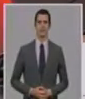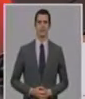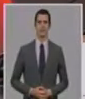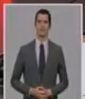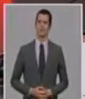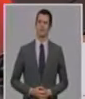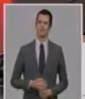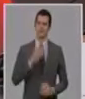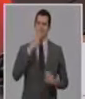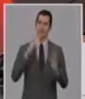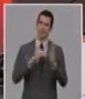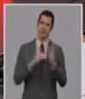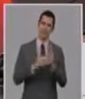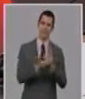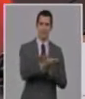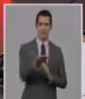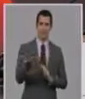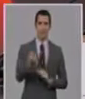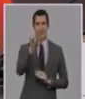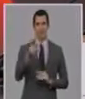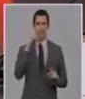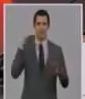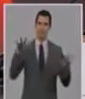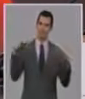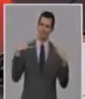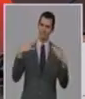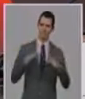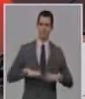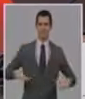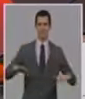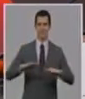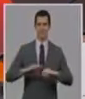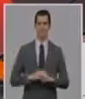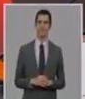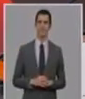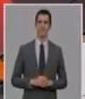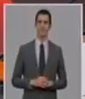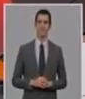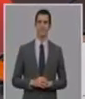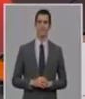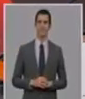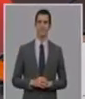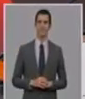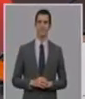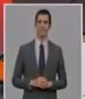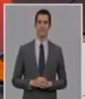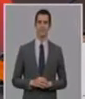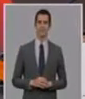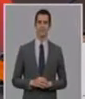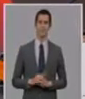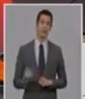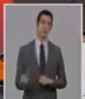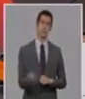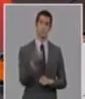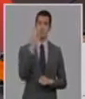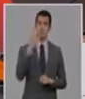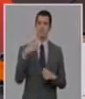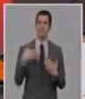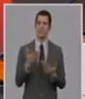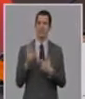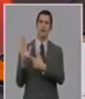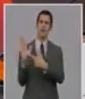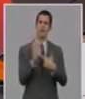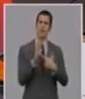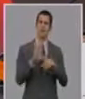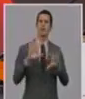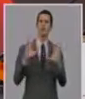Muy buenas tardes, estimados televidentes y radiantes. Primera emisión de Cuba Debate en Mesa Redonda de este 2021 y la dedicamos a